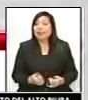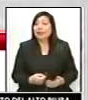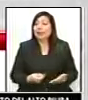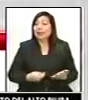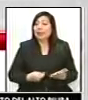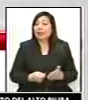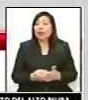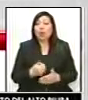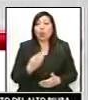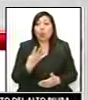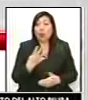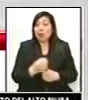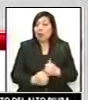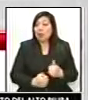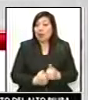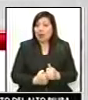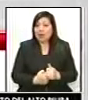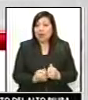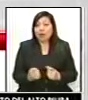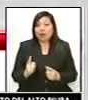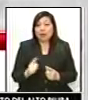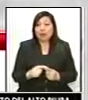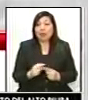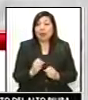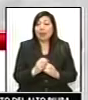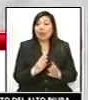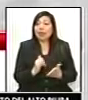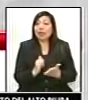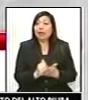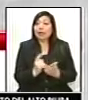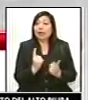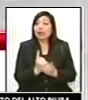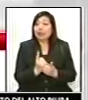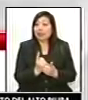prescribe a los 4 años contados a partir del día en que la infracción se hubiera cometido.